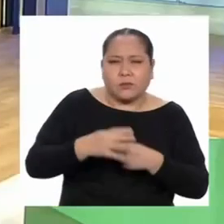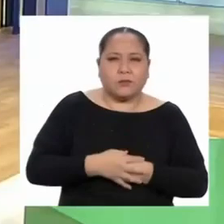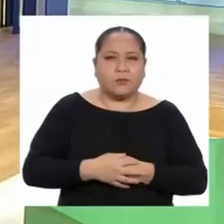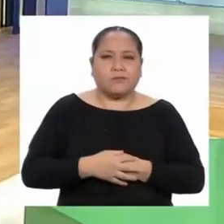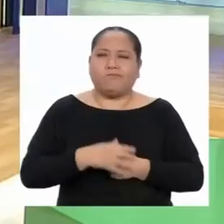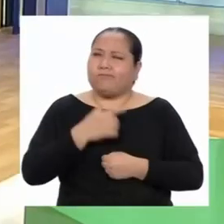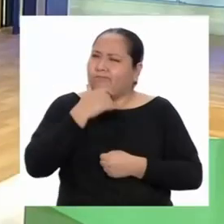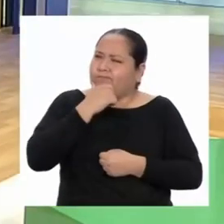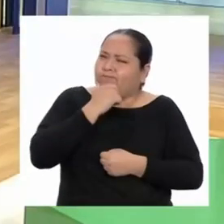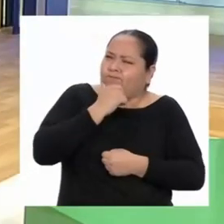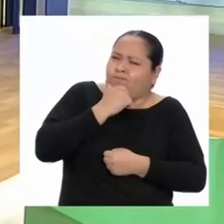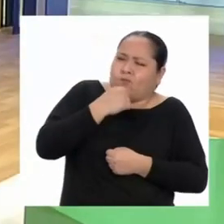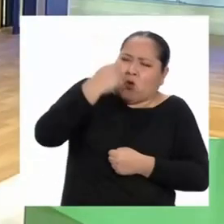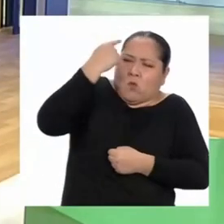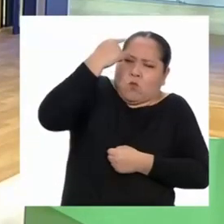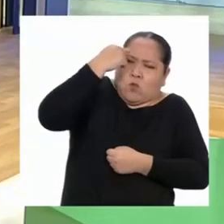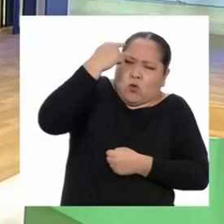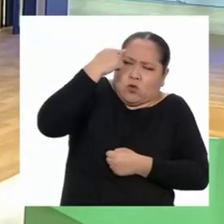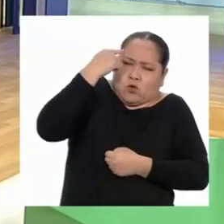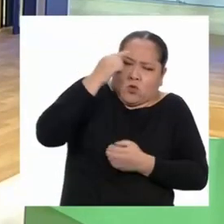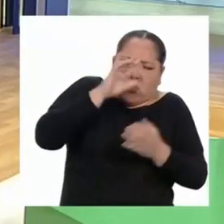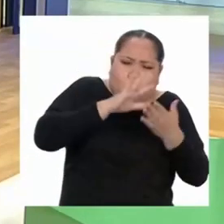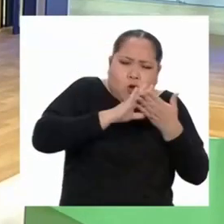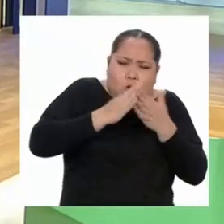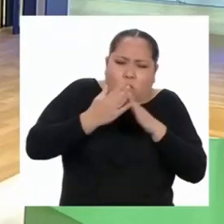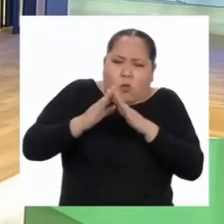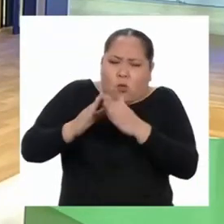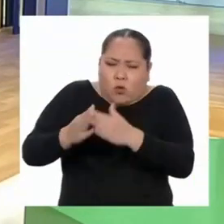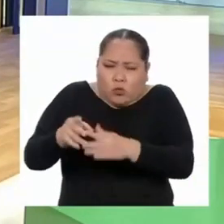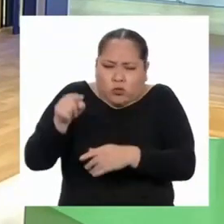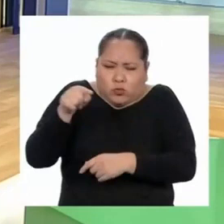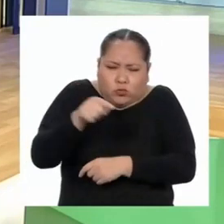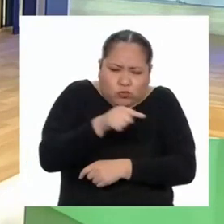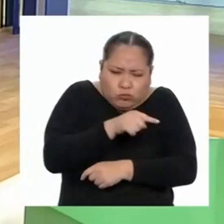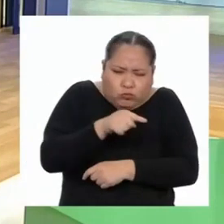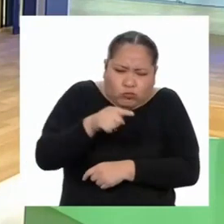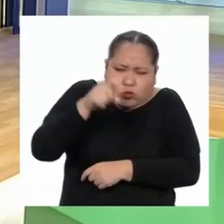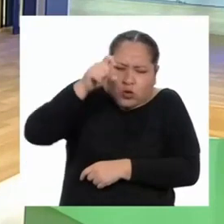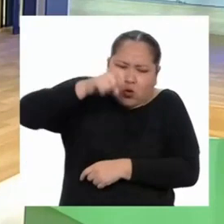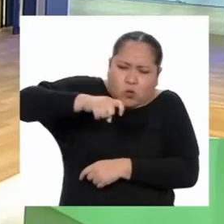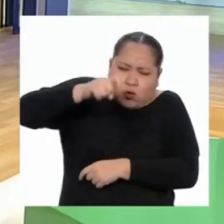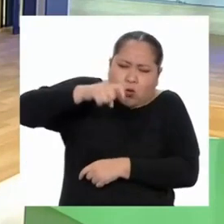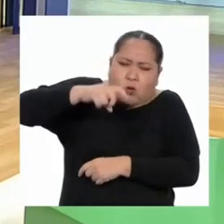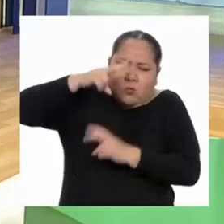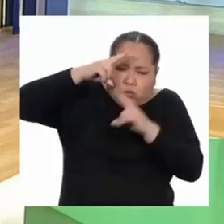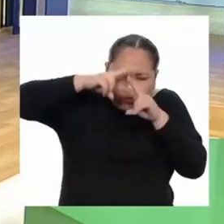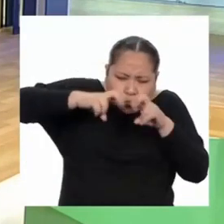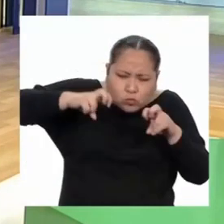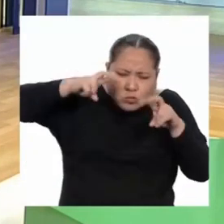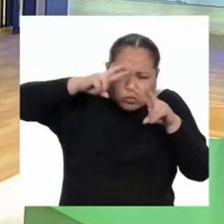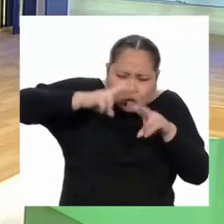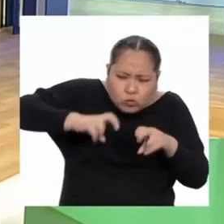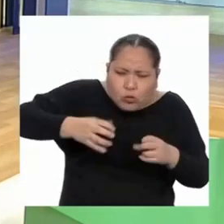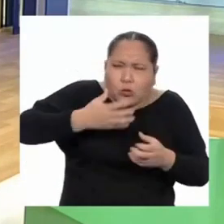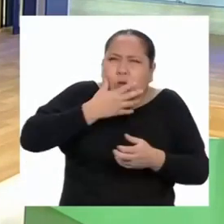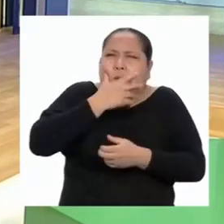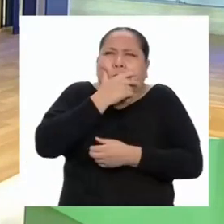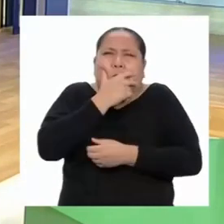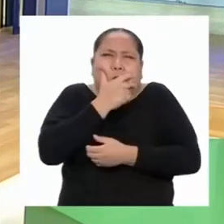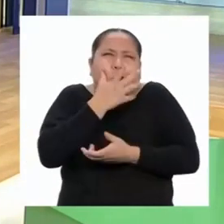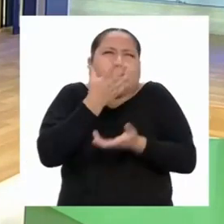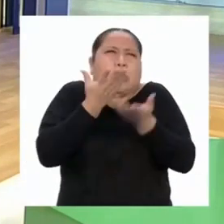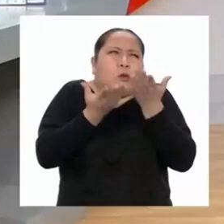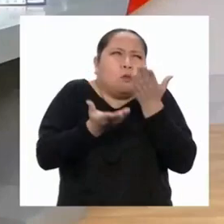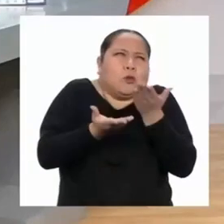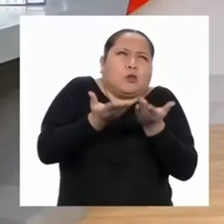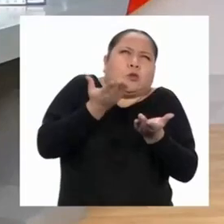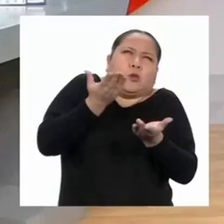Se me ocurre que la población de interés para esta investigación puede ser